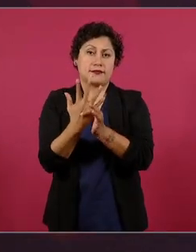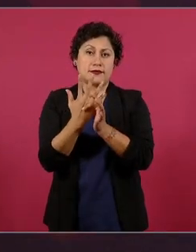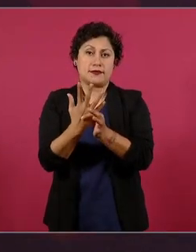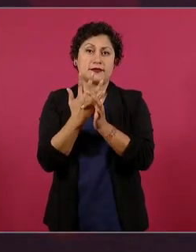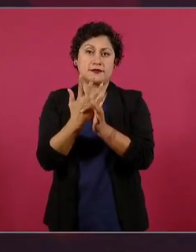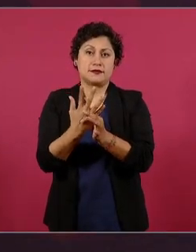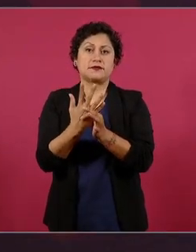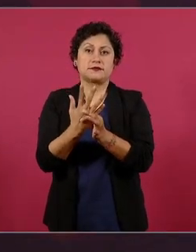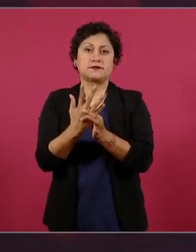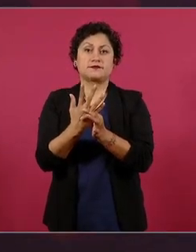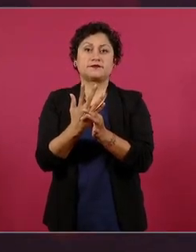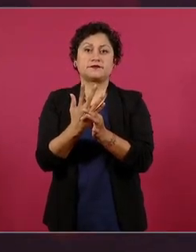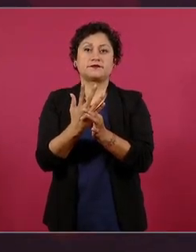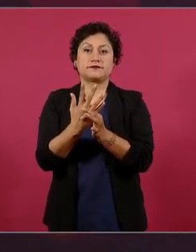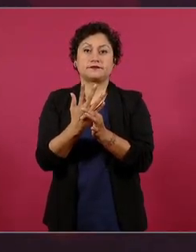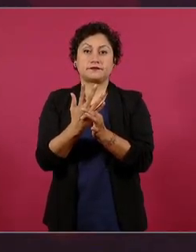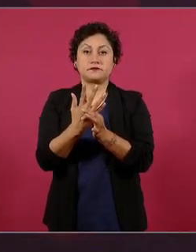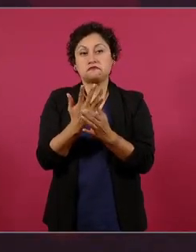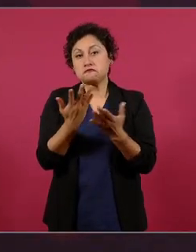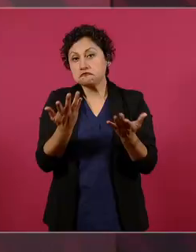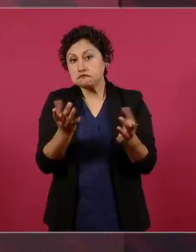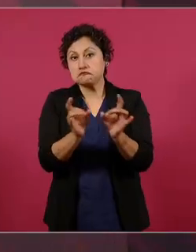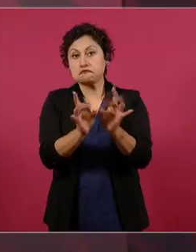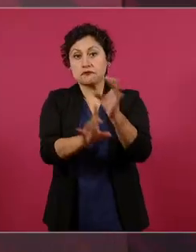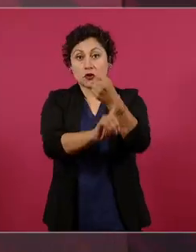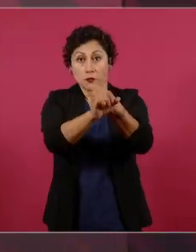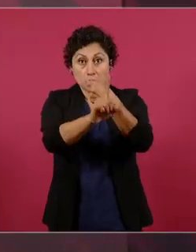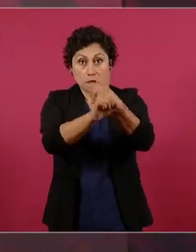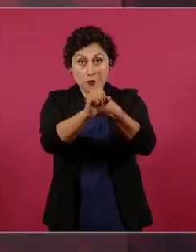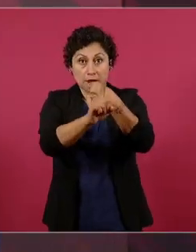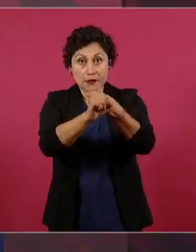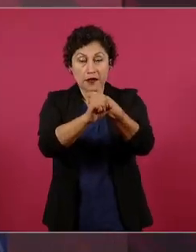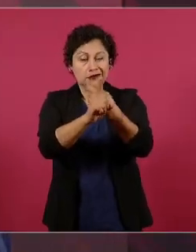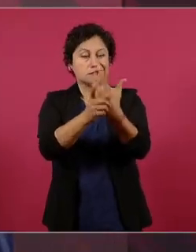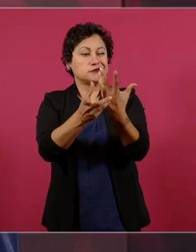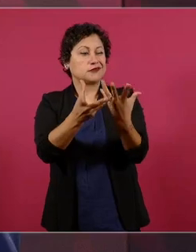problema que se resuelve con dinero no es problema.